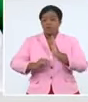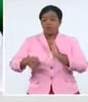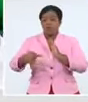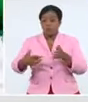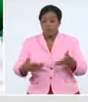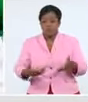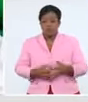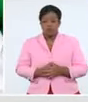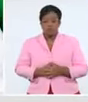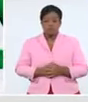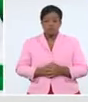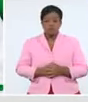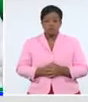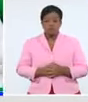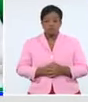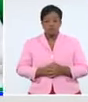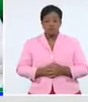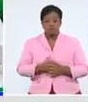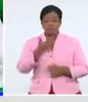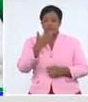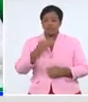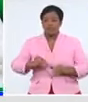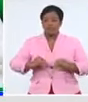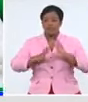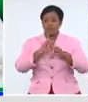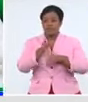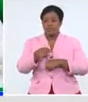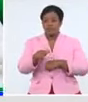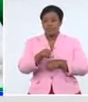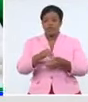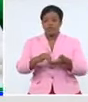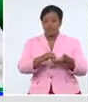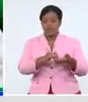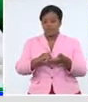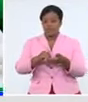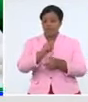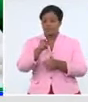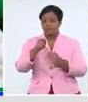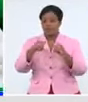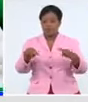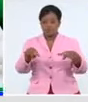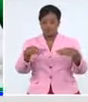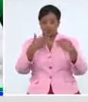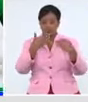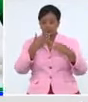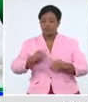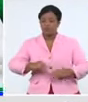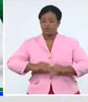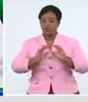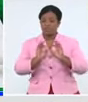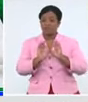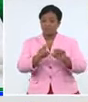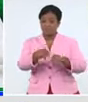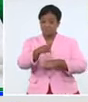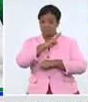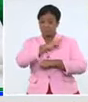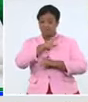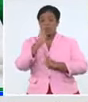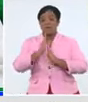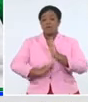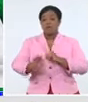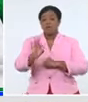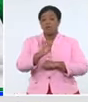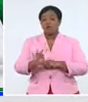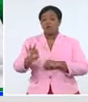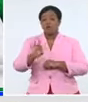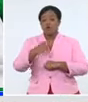días, Gisela, a ti, a los compañeros del estudio, en particular a nuestros televidentes y radioyentes. Efectivamente, el mes de octubre continúa siendo